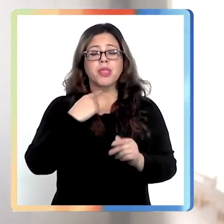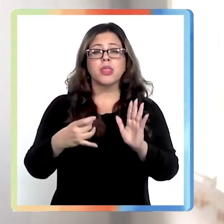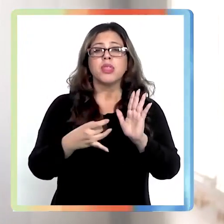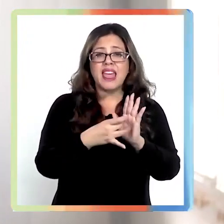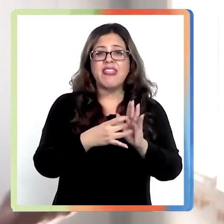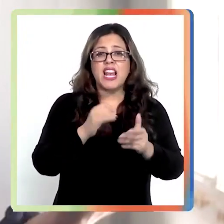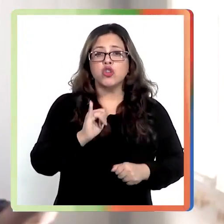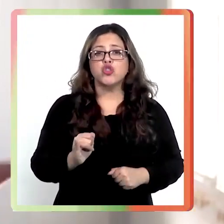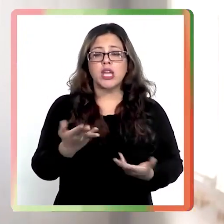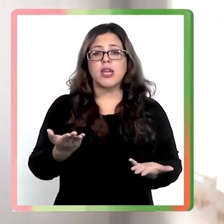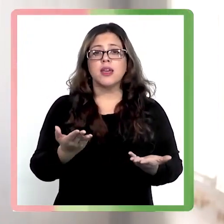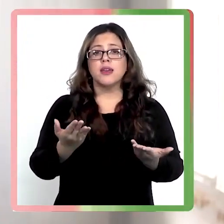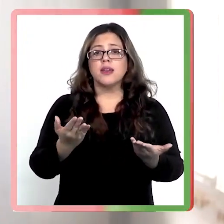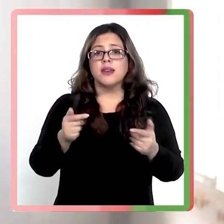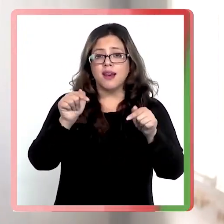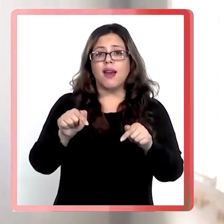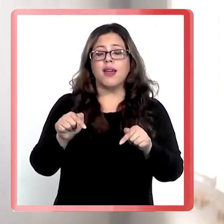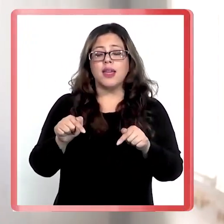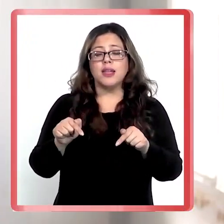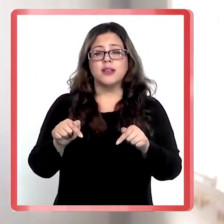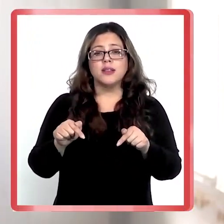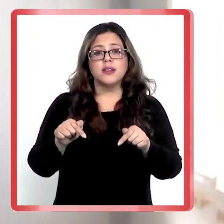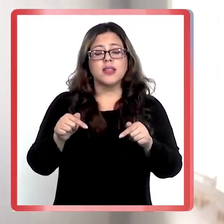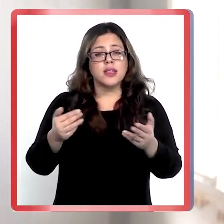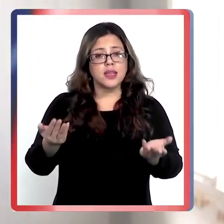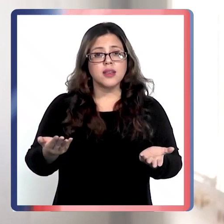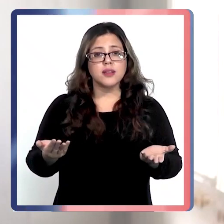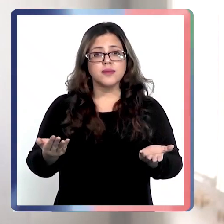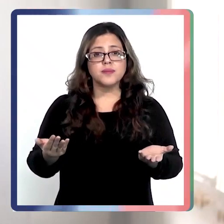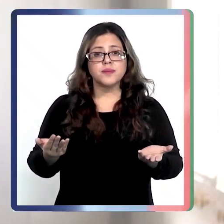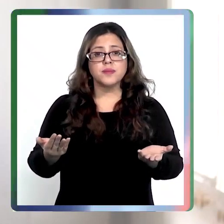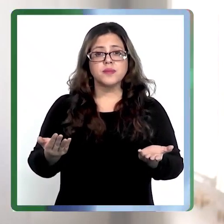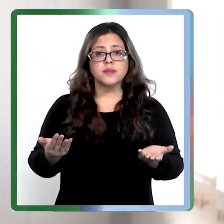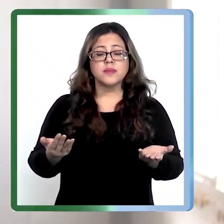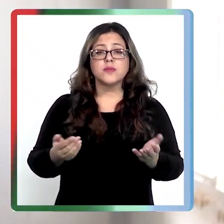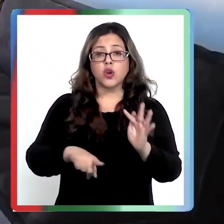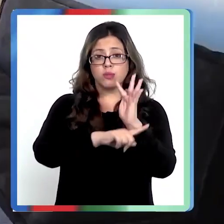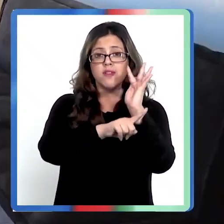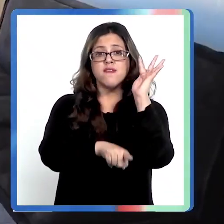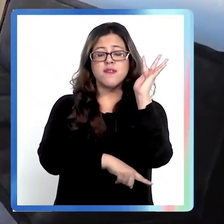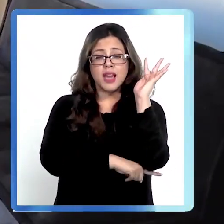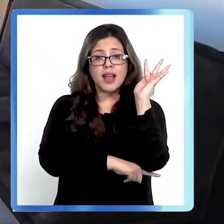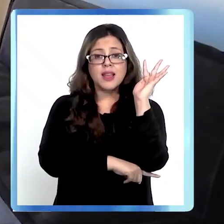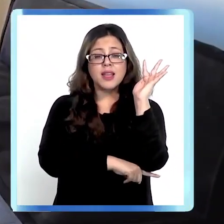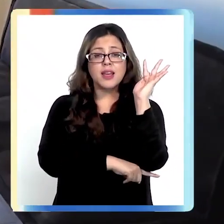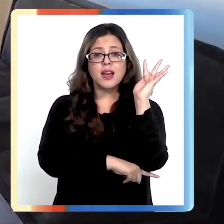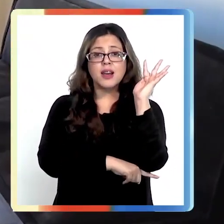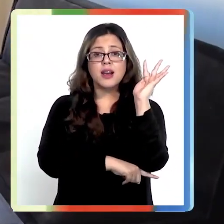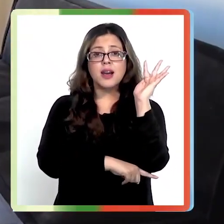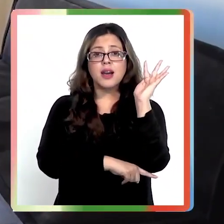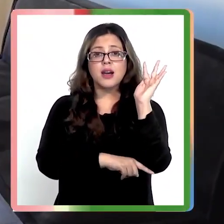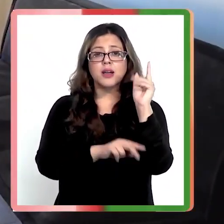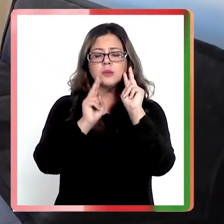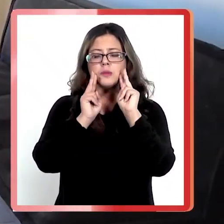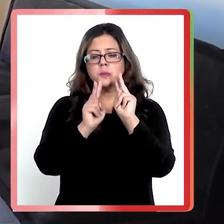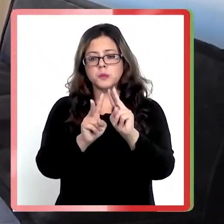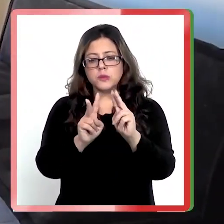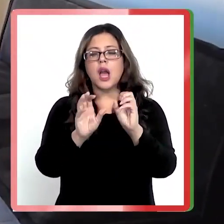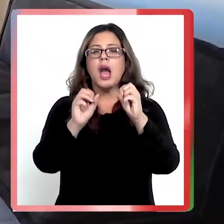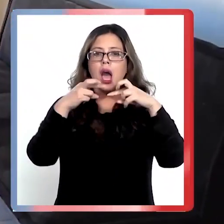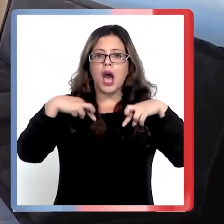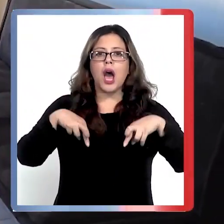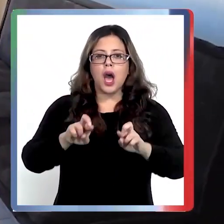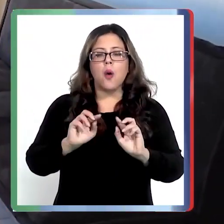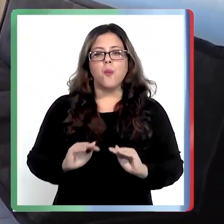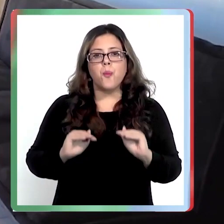delitos en la misma migración. Y es ahí donde nosotros como Fiscalía vemos en esto la oportunidad